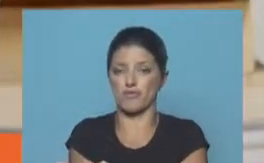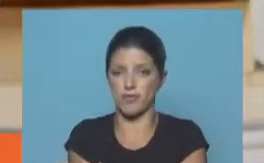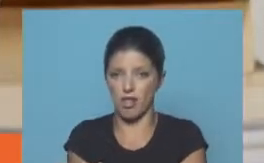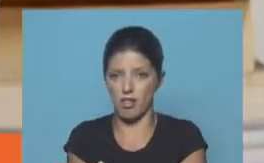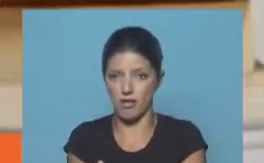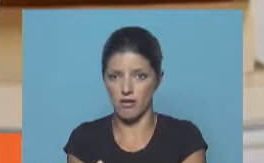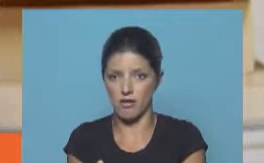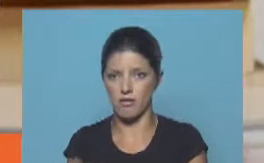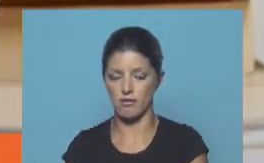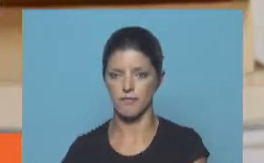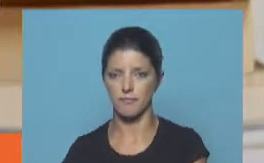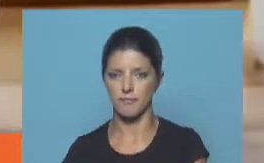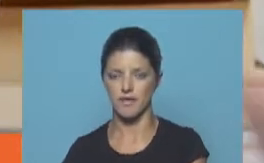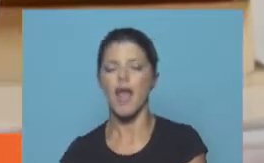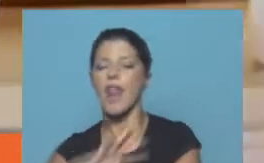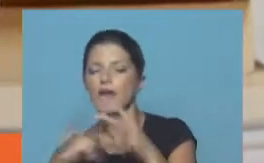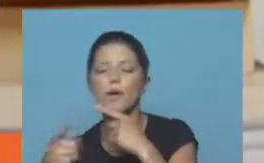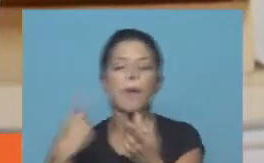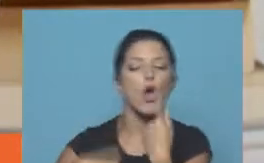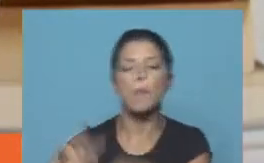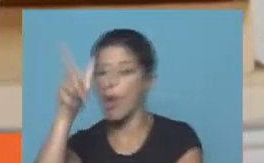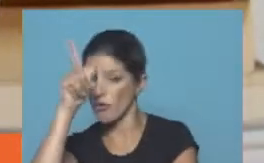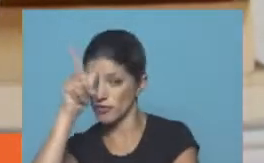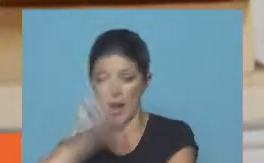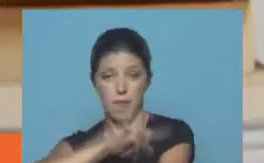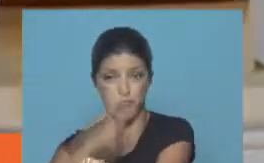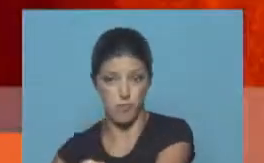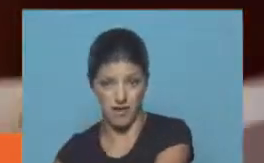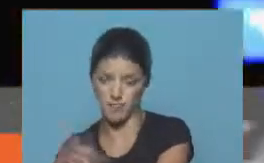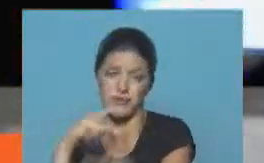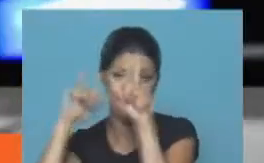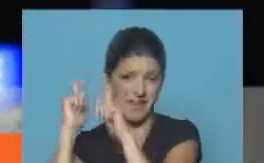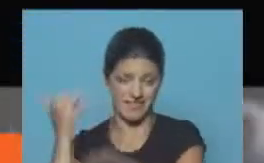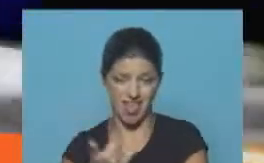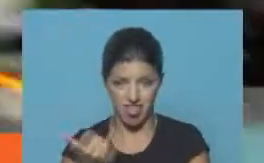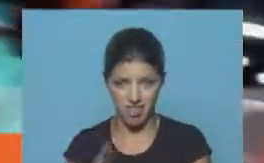instintivamente el manejo del poder y de los poderes fácticos, tiene mucha experiencia en eso.